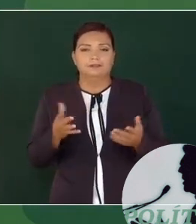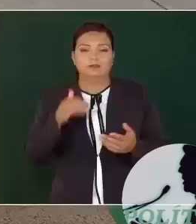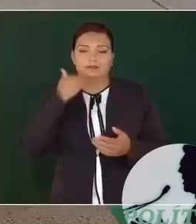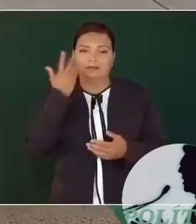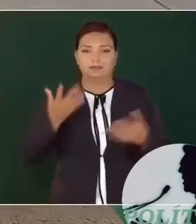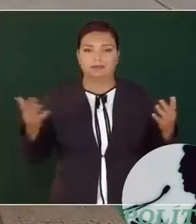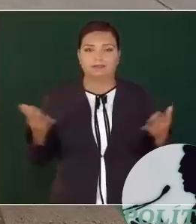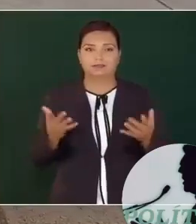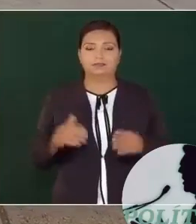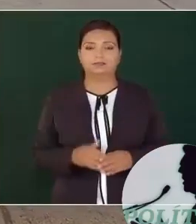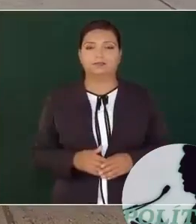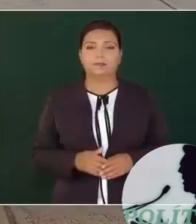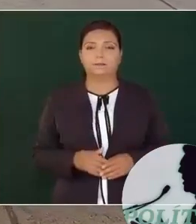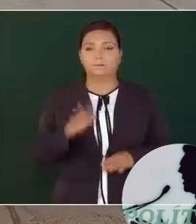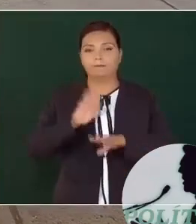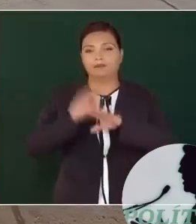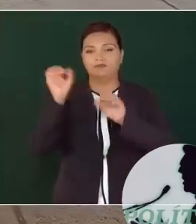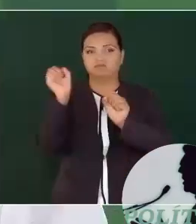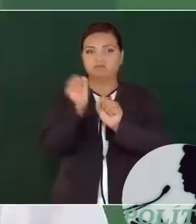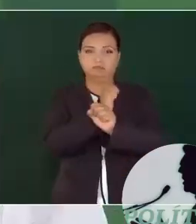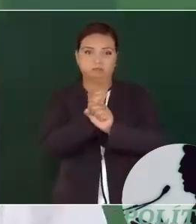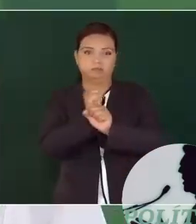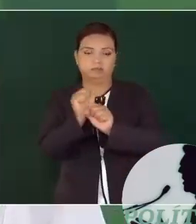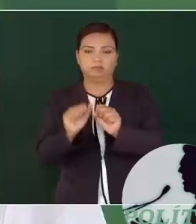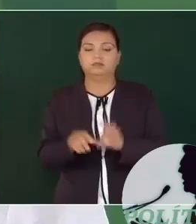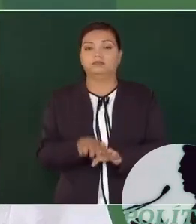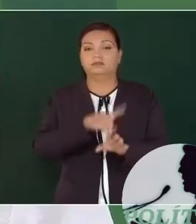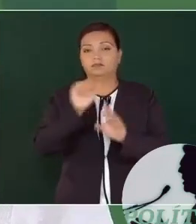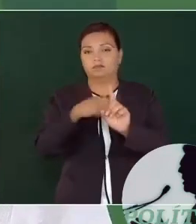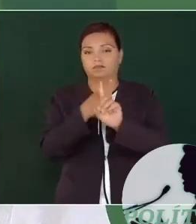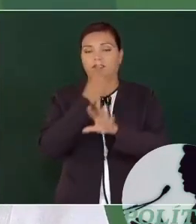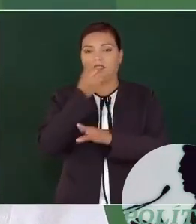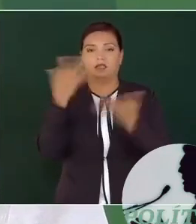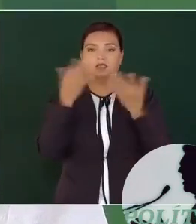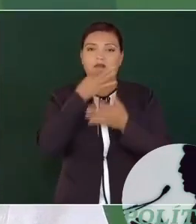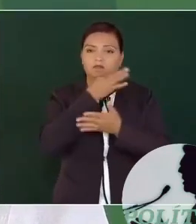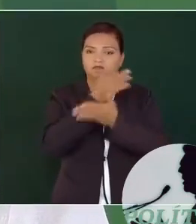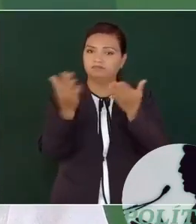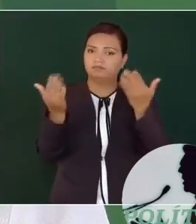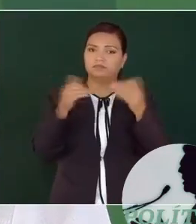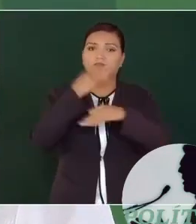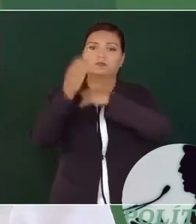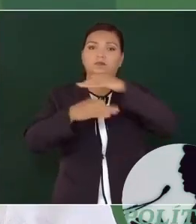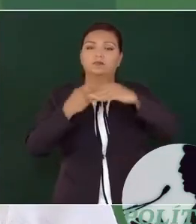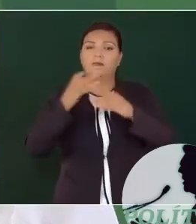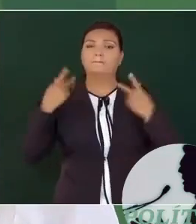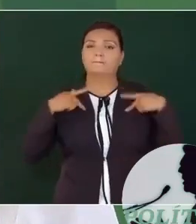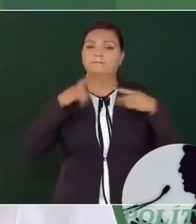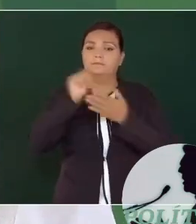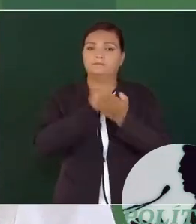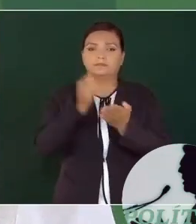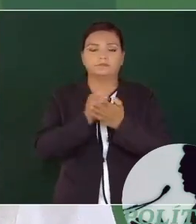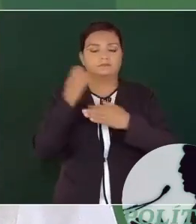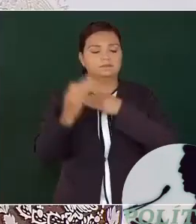apuesta a la violencia. Y hago un llamado a todo el pueblo de